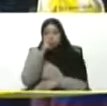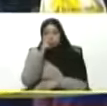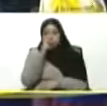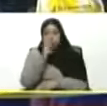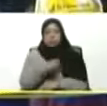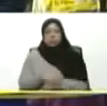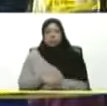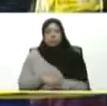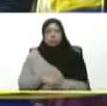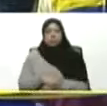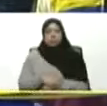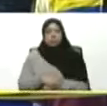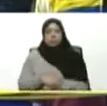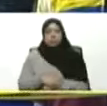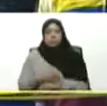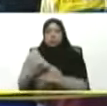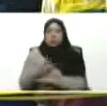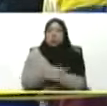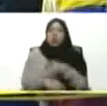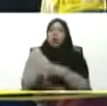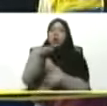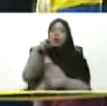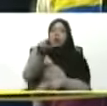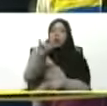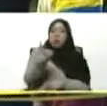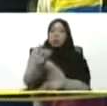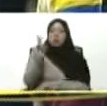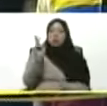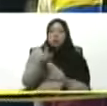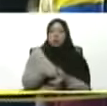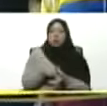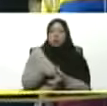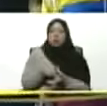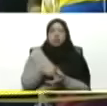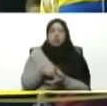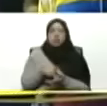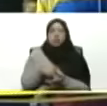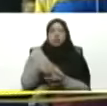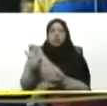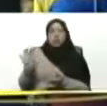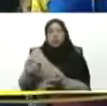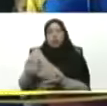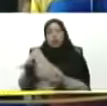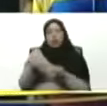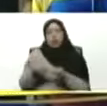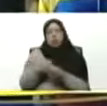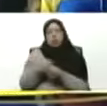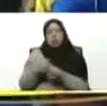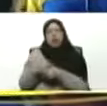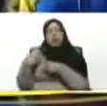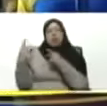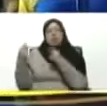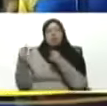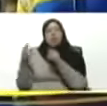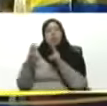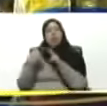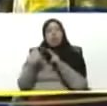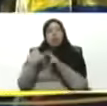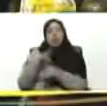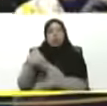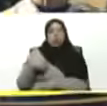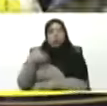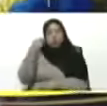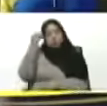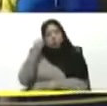Que se nos fuera un ángel como Ali, el que con su canto mantenía nuestra esperanza, nuestro corazón, nuestro